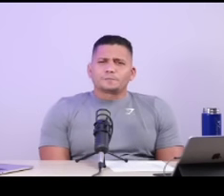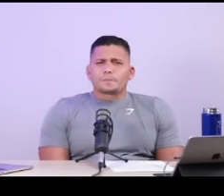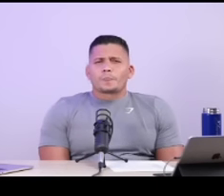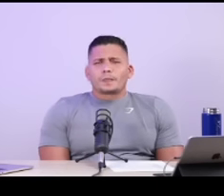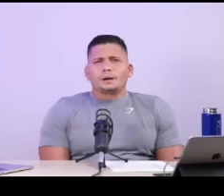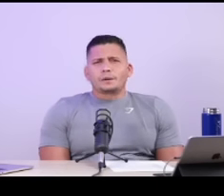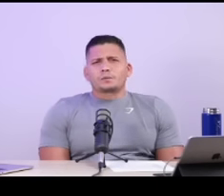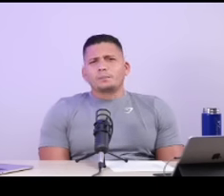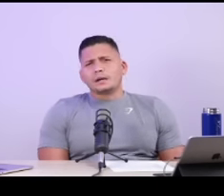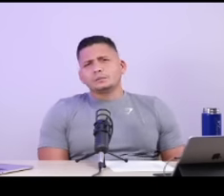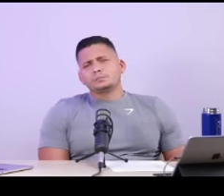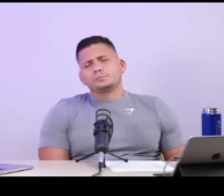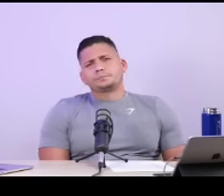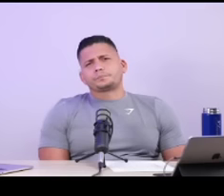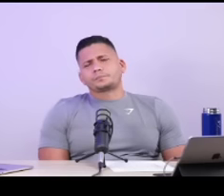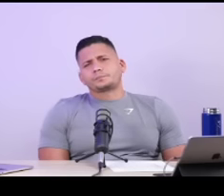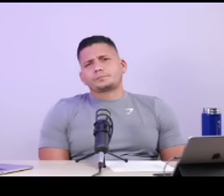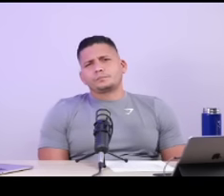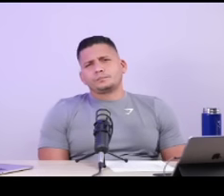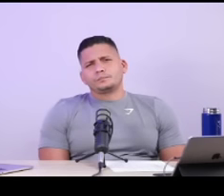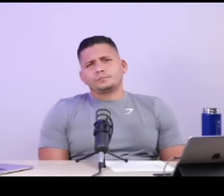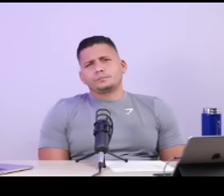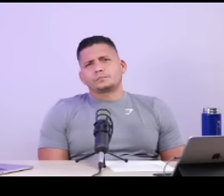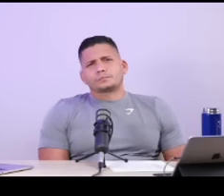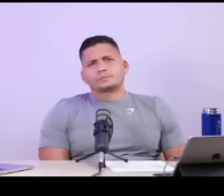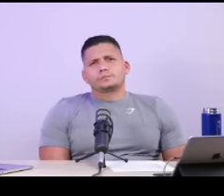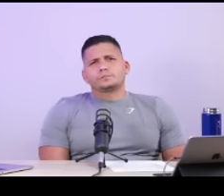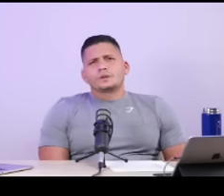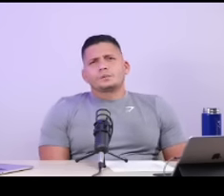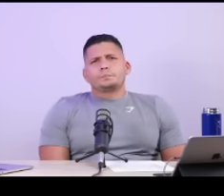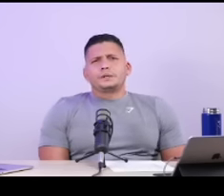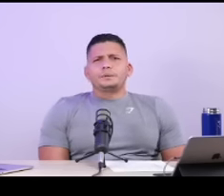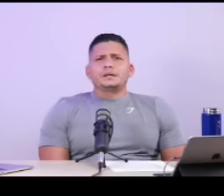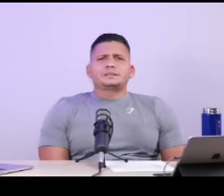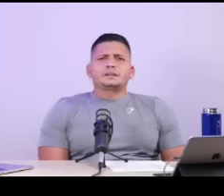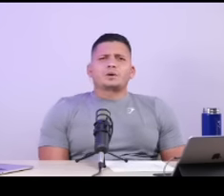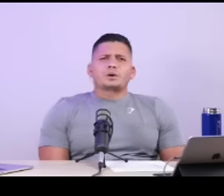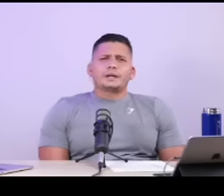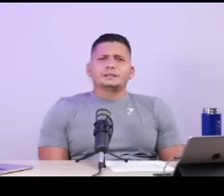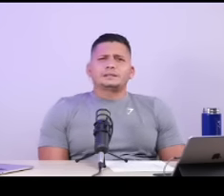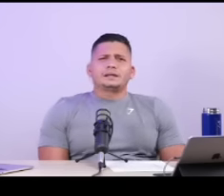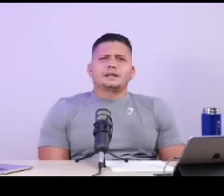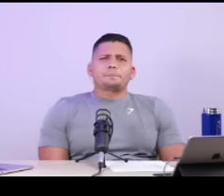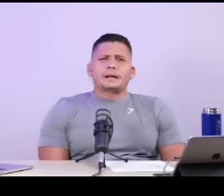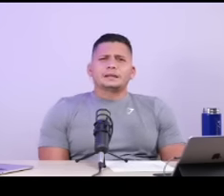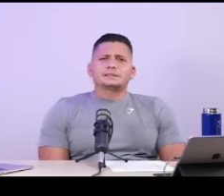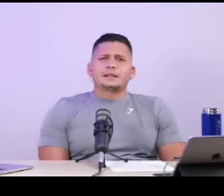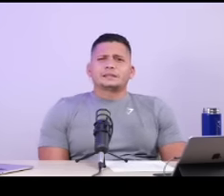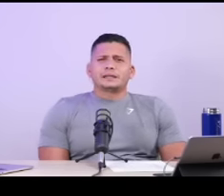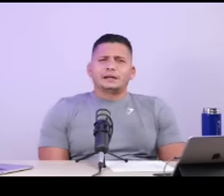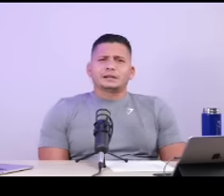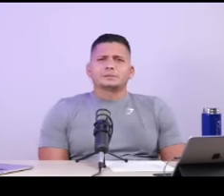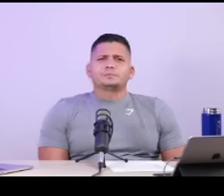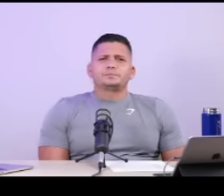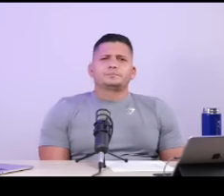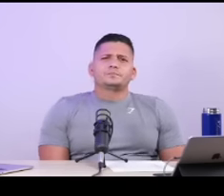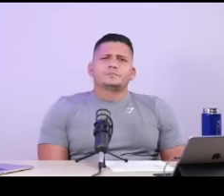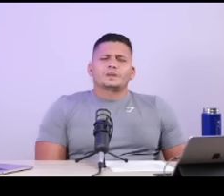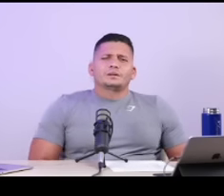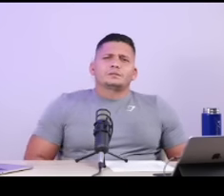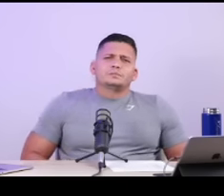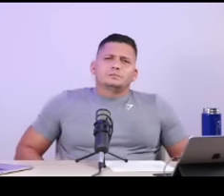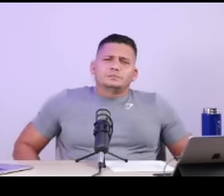Dale A ver cuál más vivir sin corriente ni esperanza de